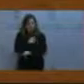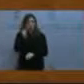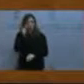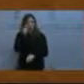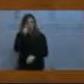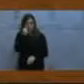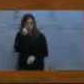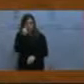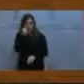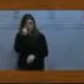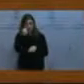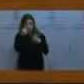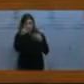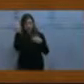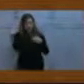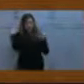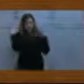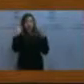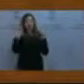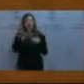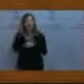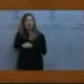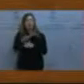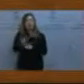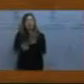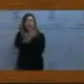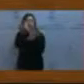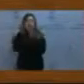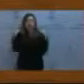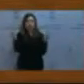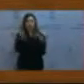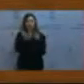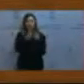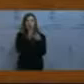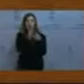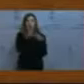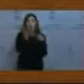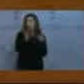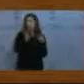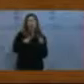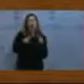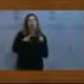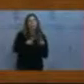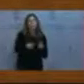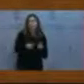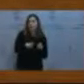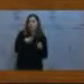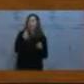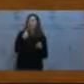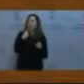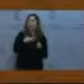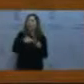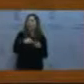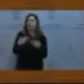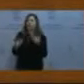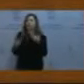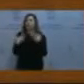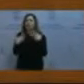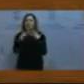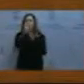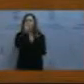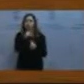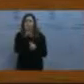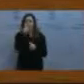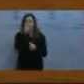claro del Partido Popular desde un principio de poder negociar unos presupuestos para 2018. Este grupo